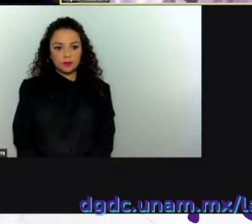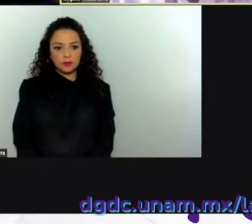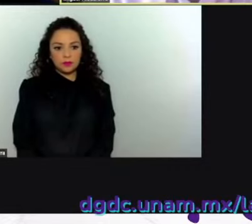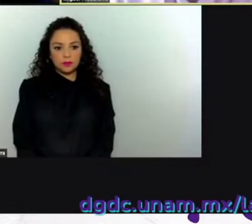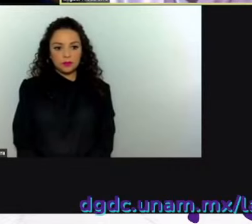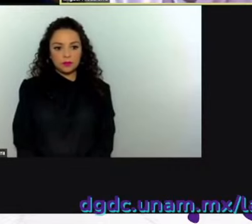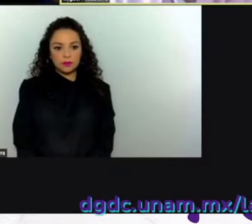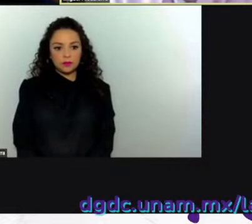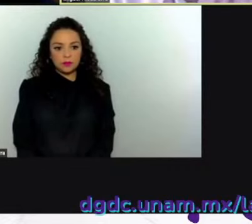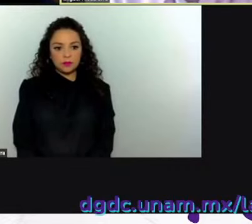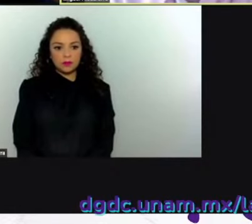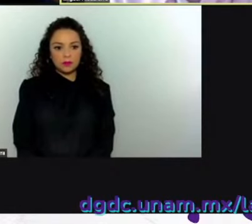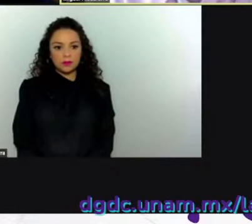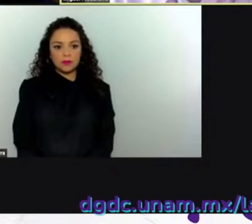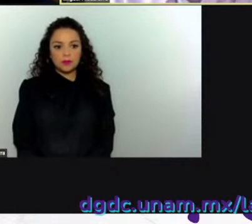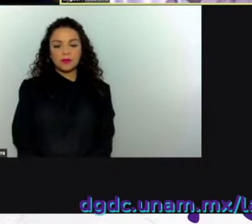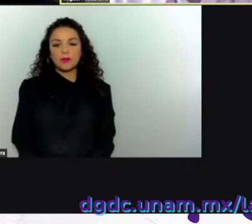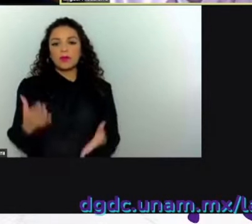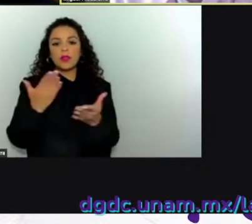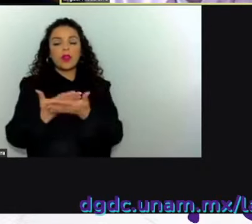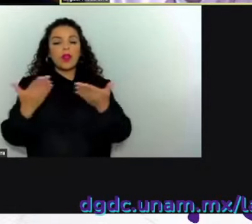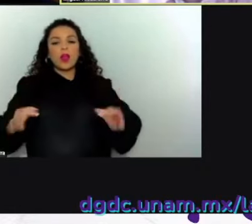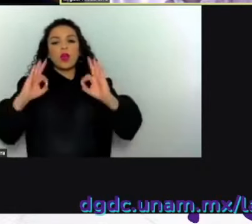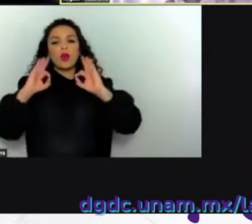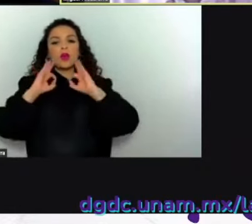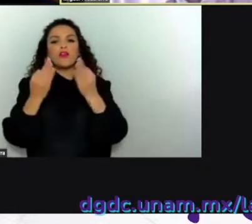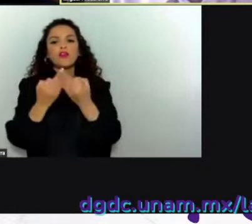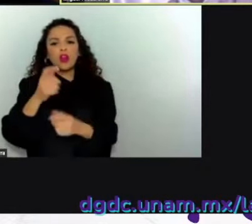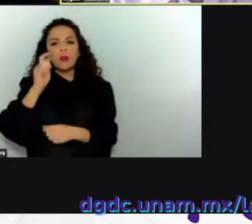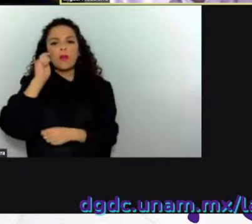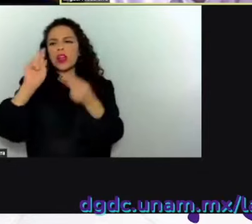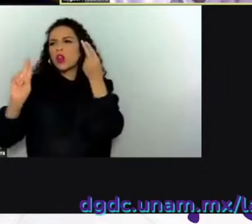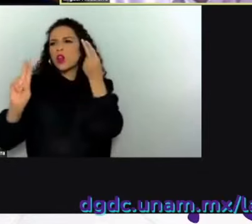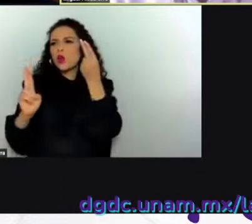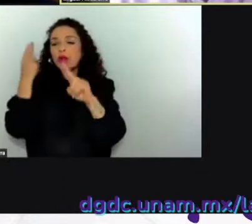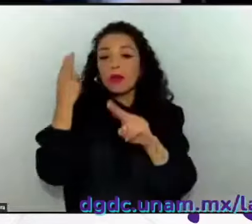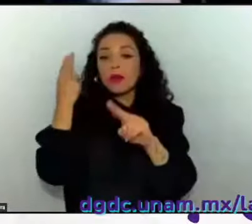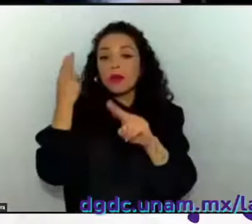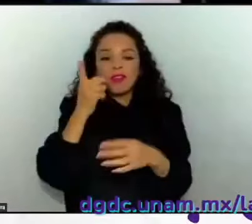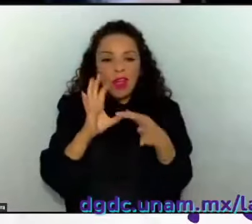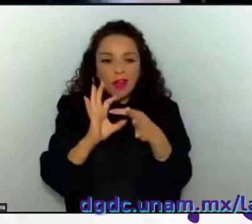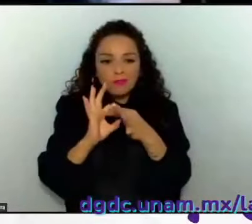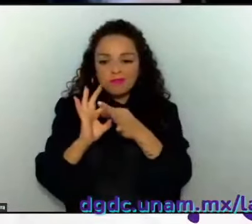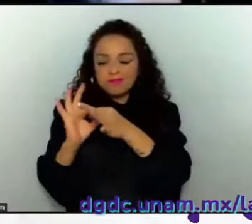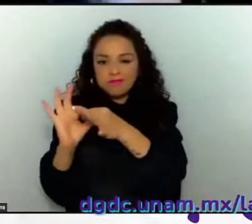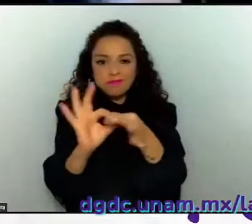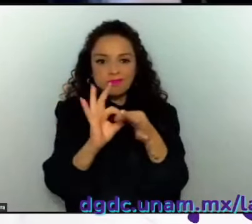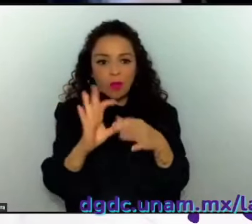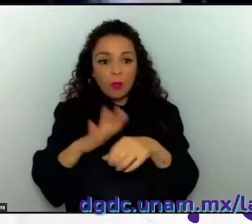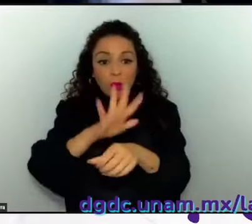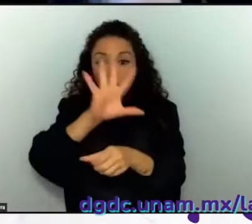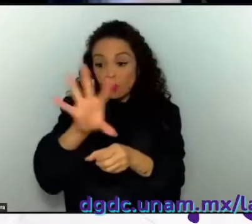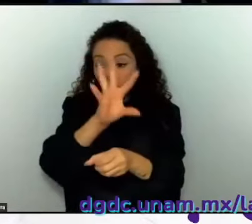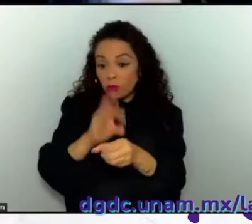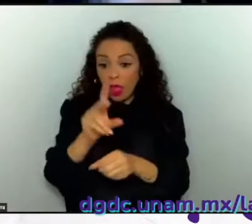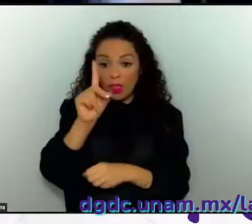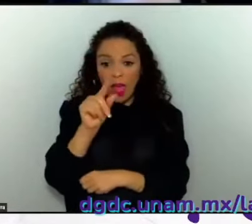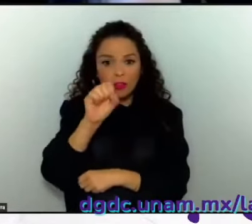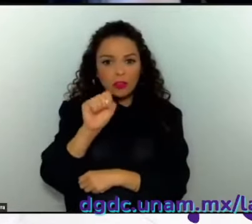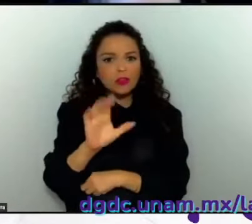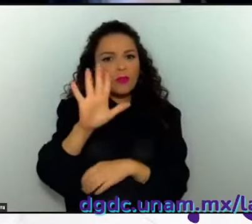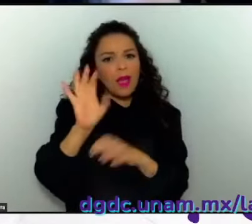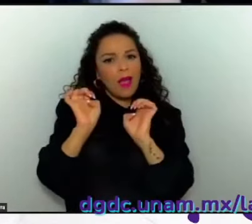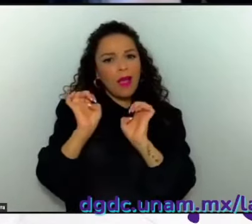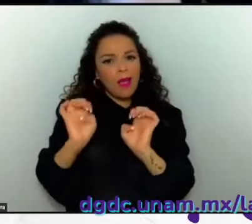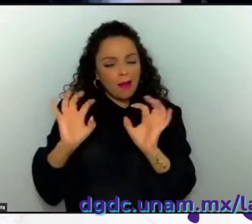a este modelo actual del universo se le llama muchas veces el modelo de la concordancia, porque todos los datos que tenemos concuerdan de manera muy elegante, y